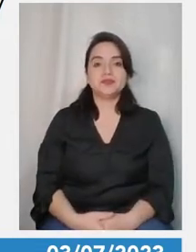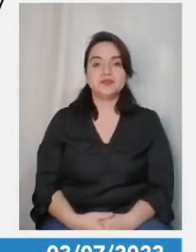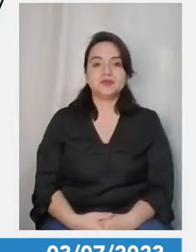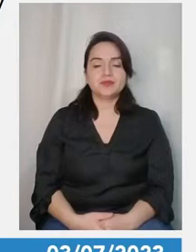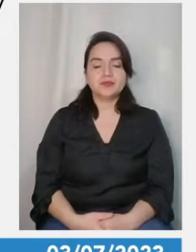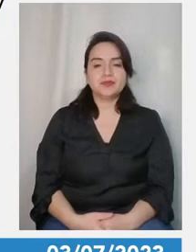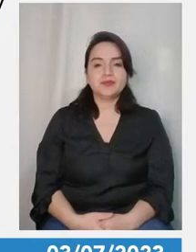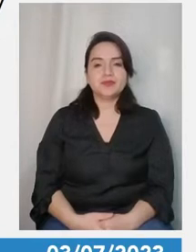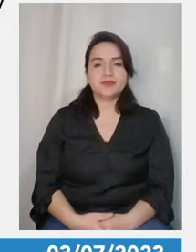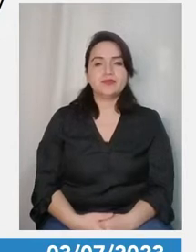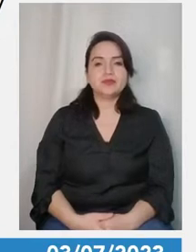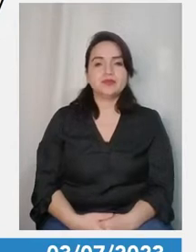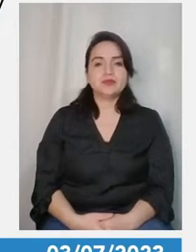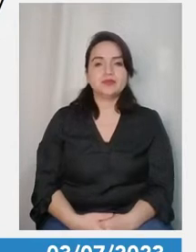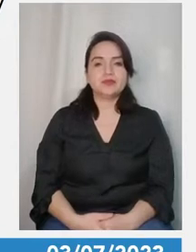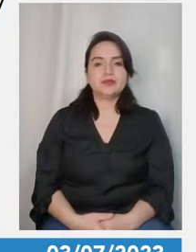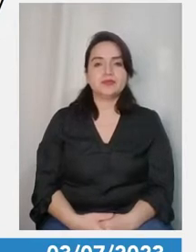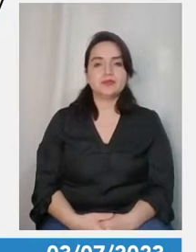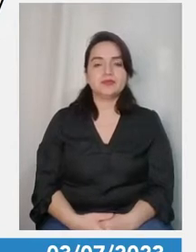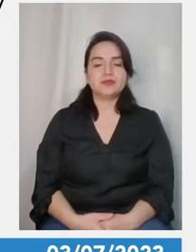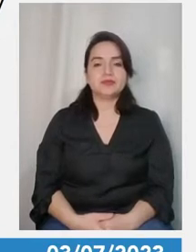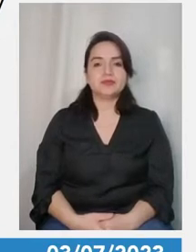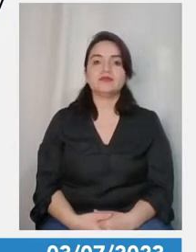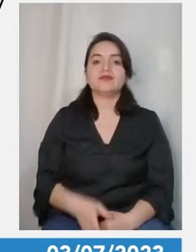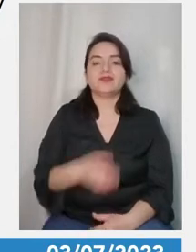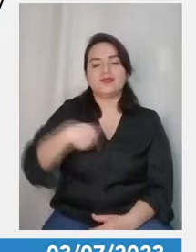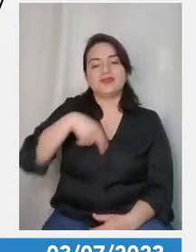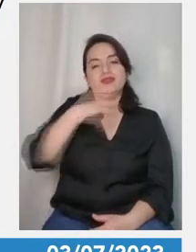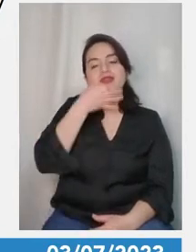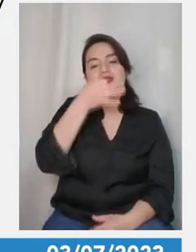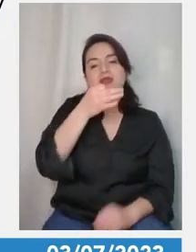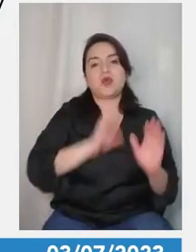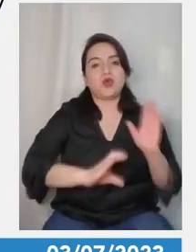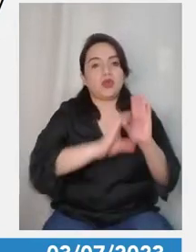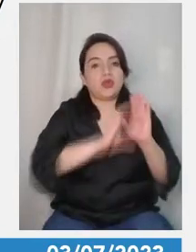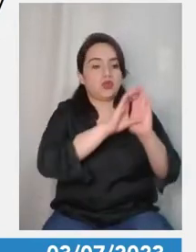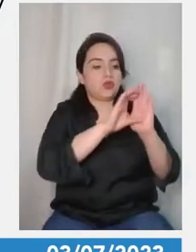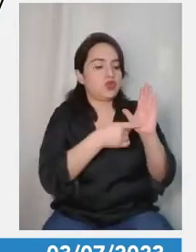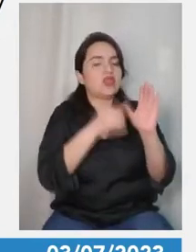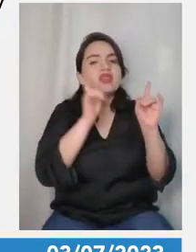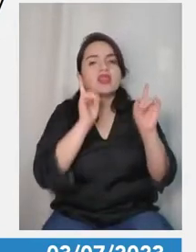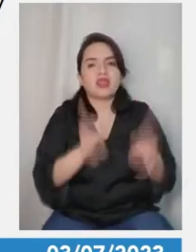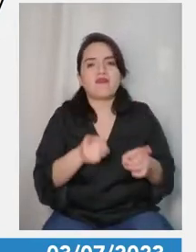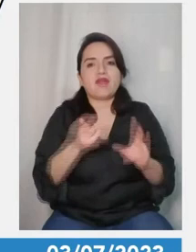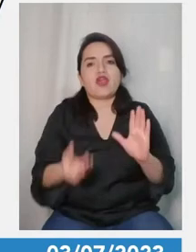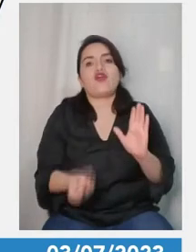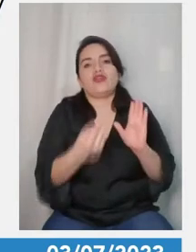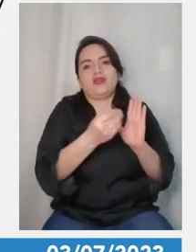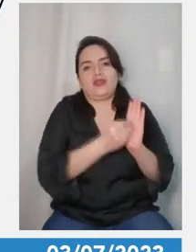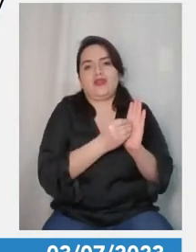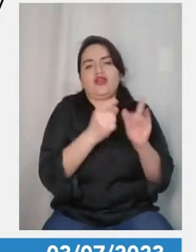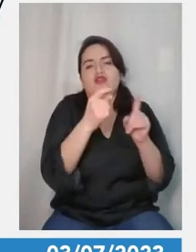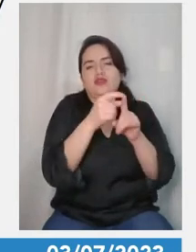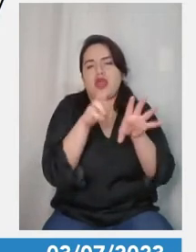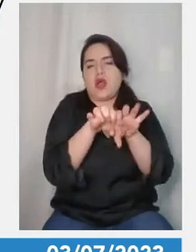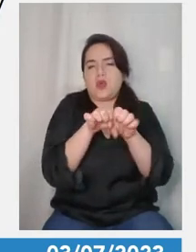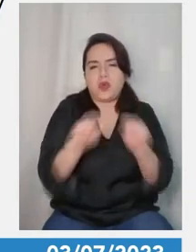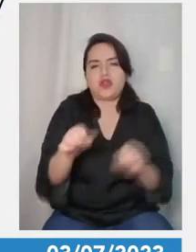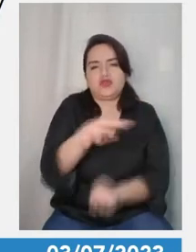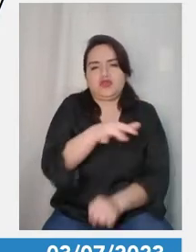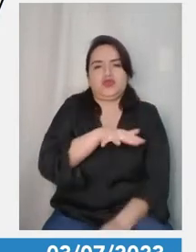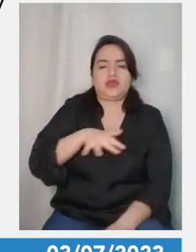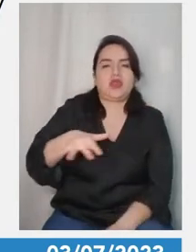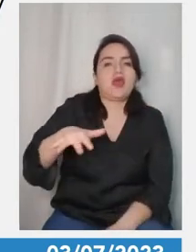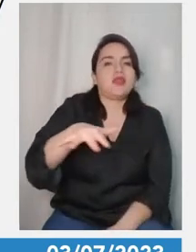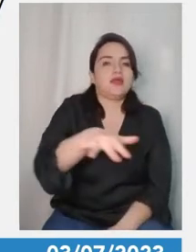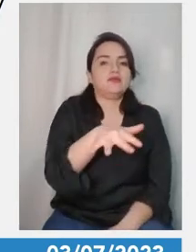no podemos evitar decir que la Constitución tiene que contener los conceptos y los acuerdos de la sociedad. Y si es la sociedad